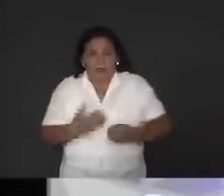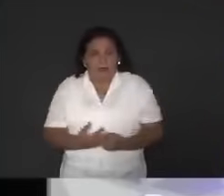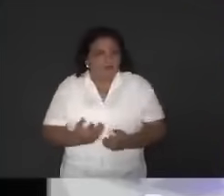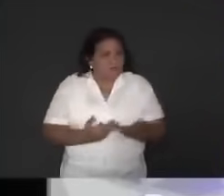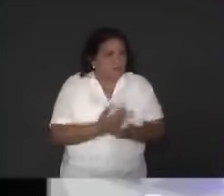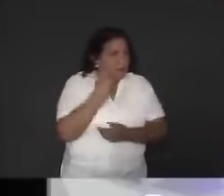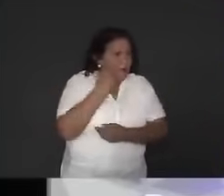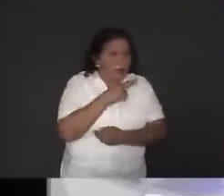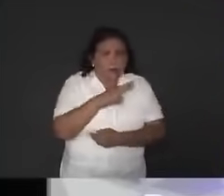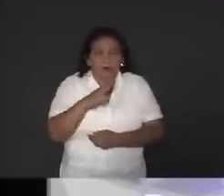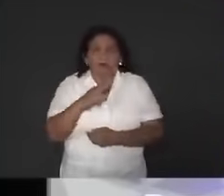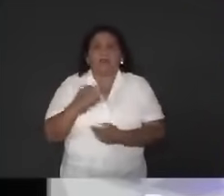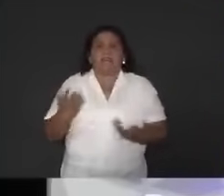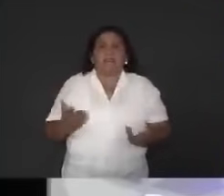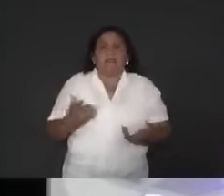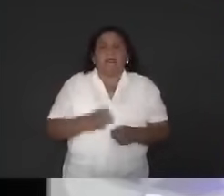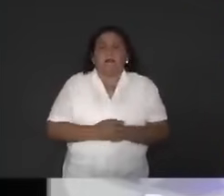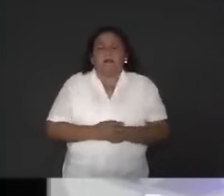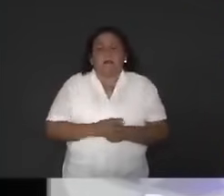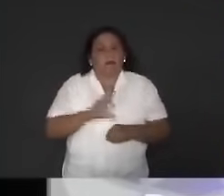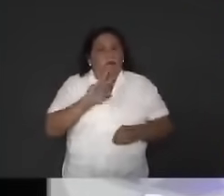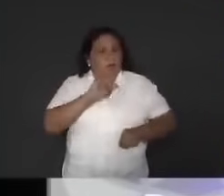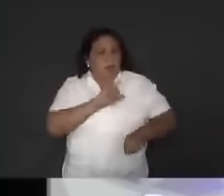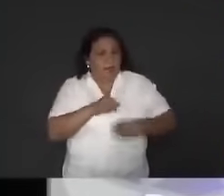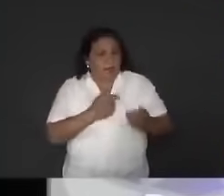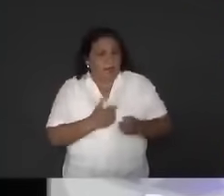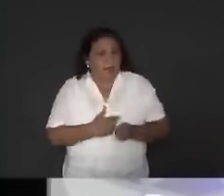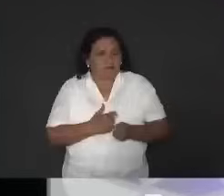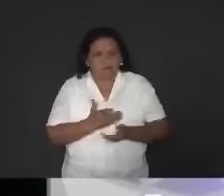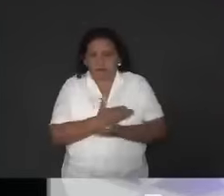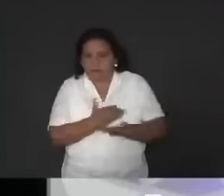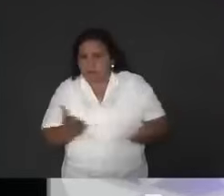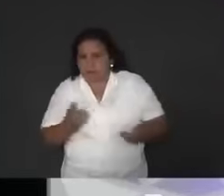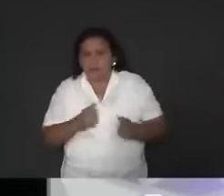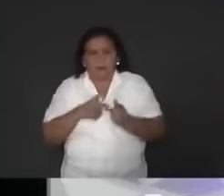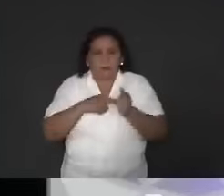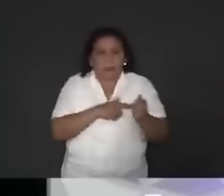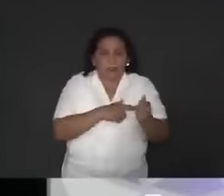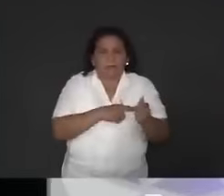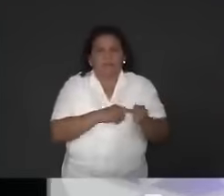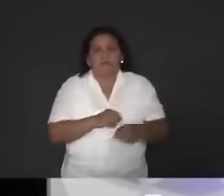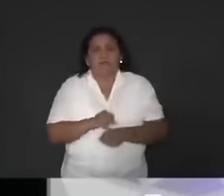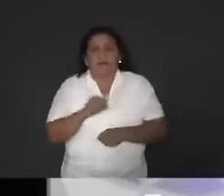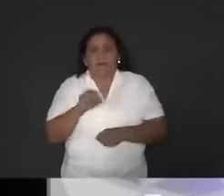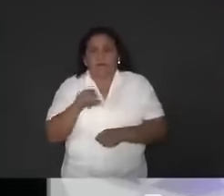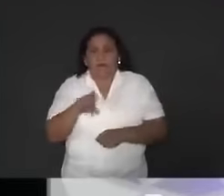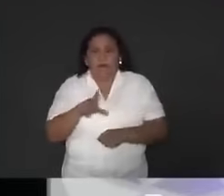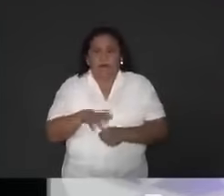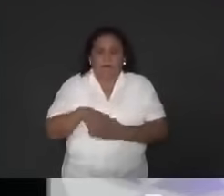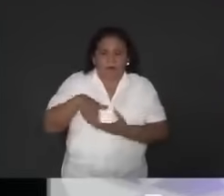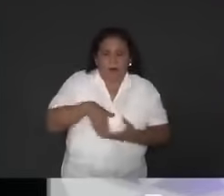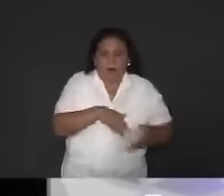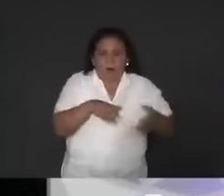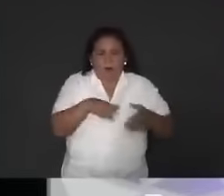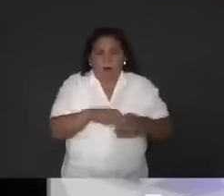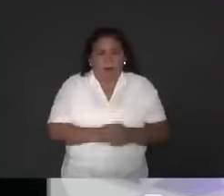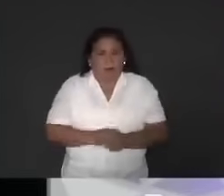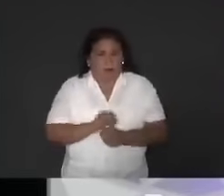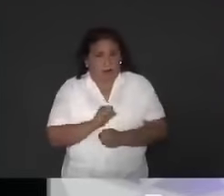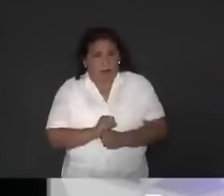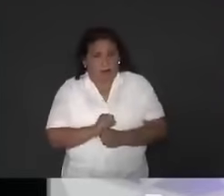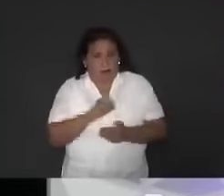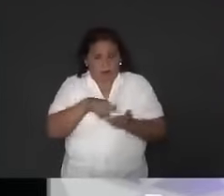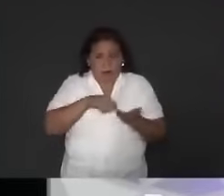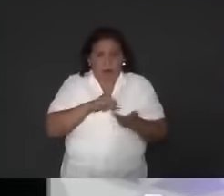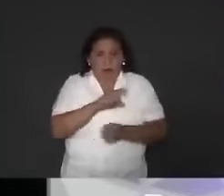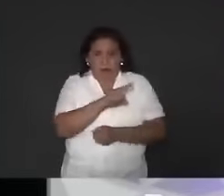visión y algo diferente. Pero no vamos a llegar a un nuevo destino si seguimos el mismo camino. La opción es ciudadana. La opción